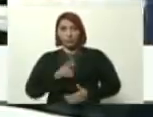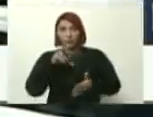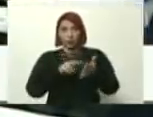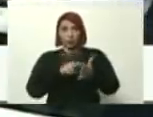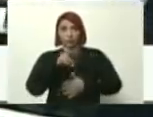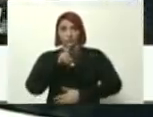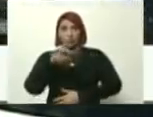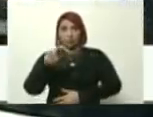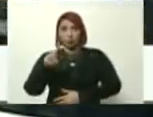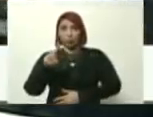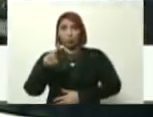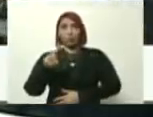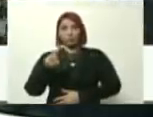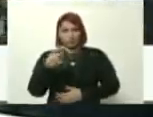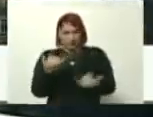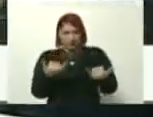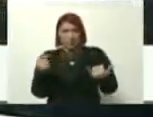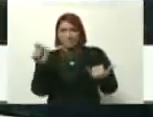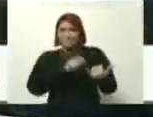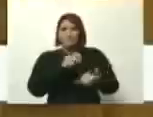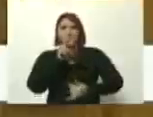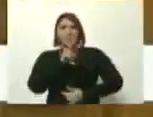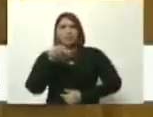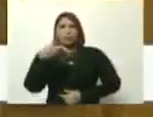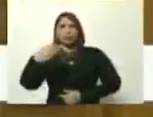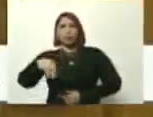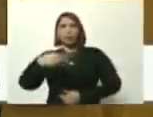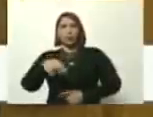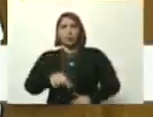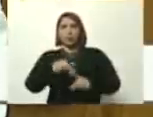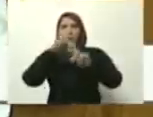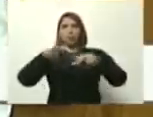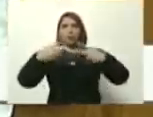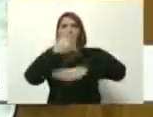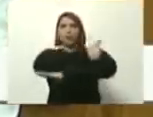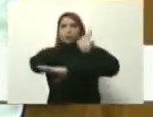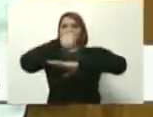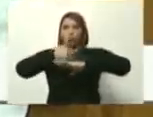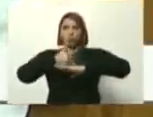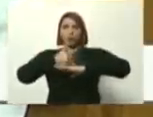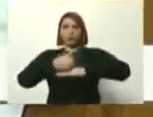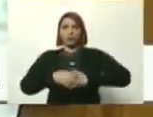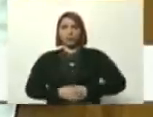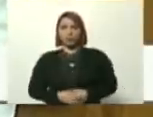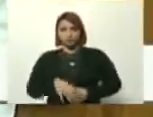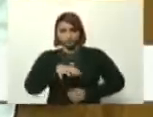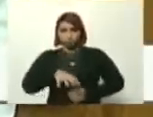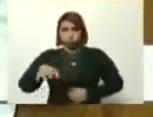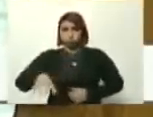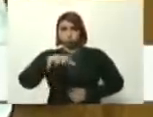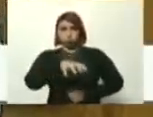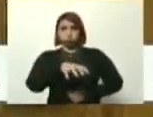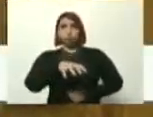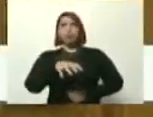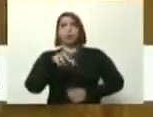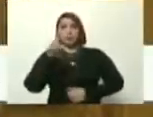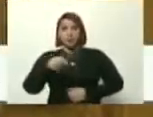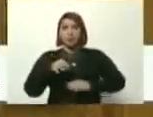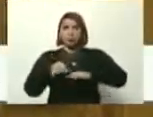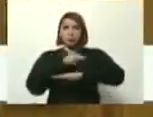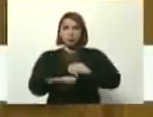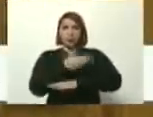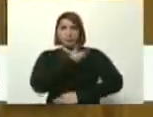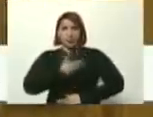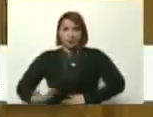2021, 21 de noviembre, fueron electos nuevas autoridades locales y regionales. El presidente Nicolás